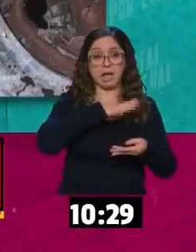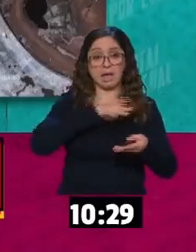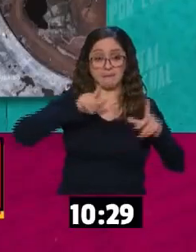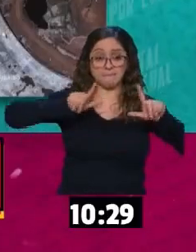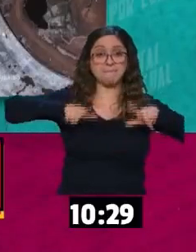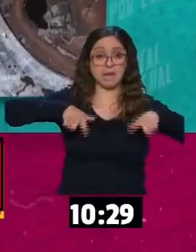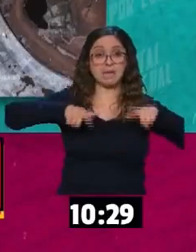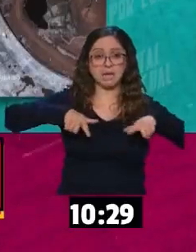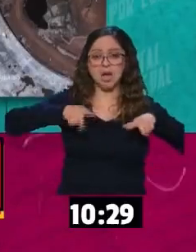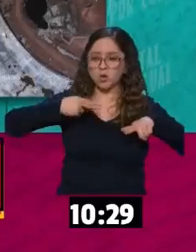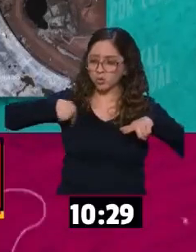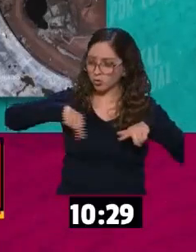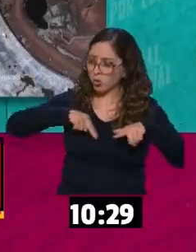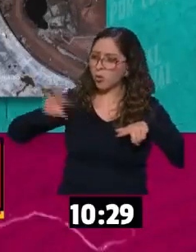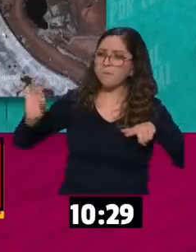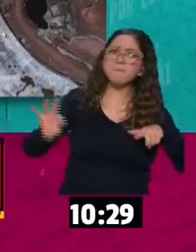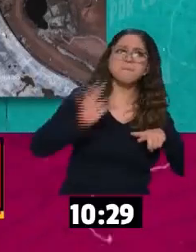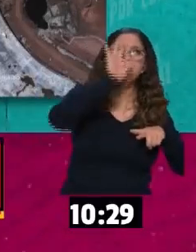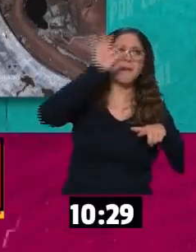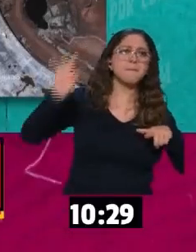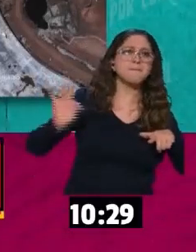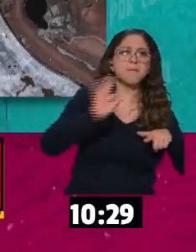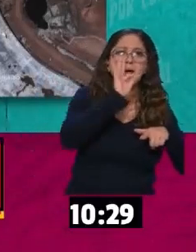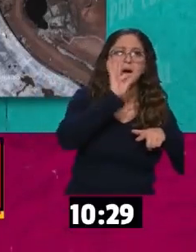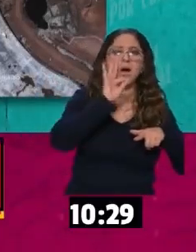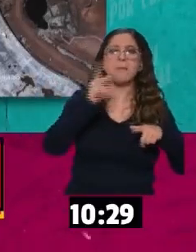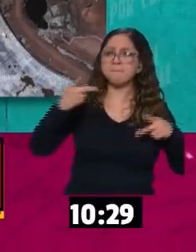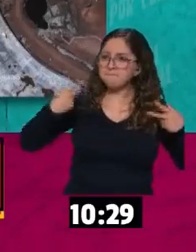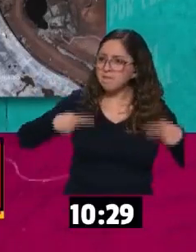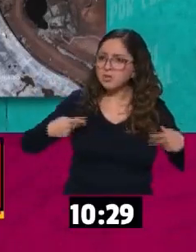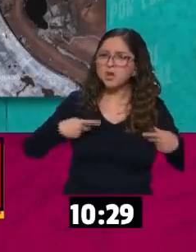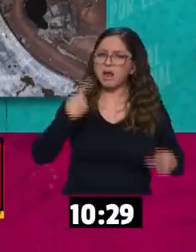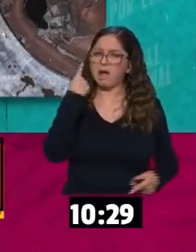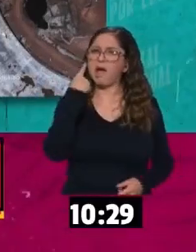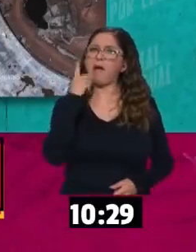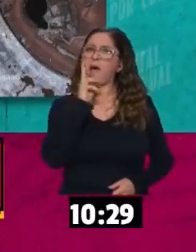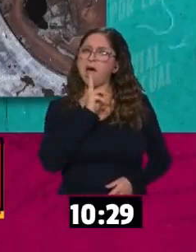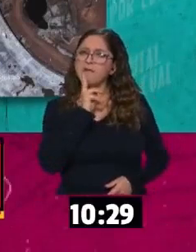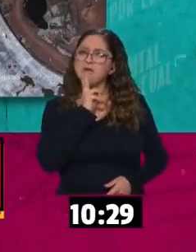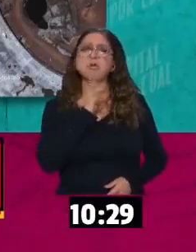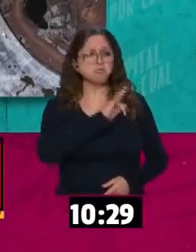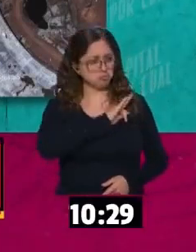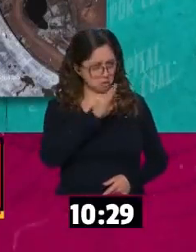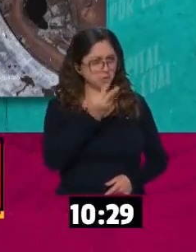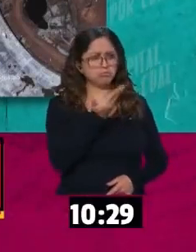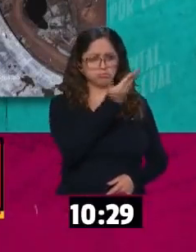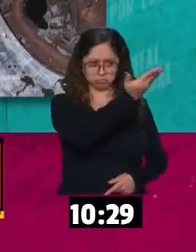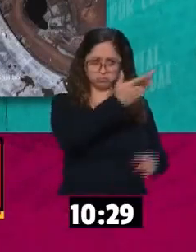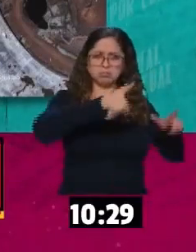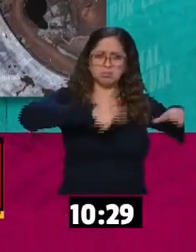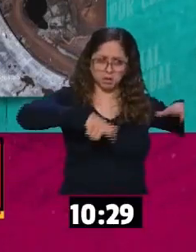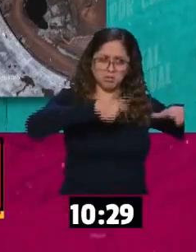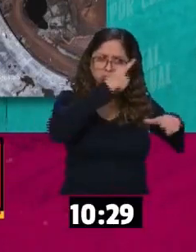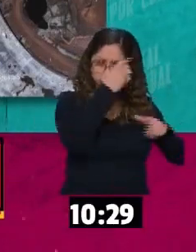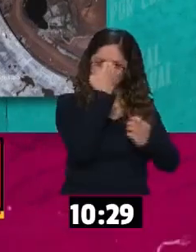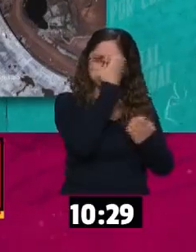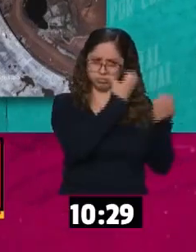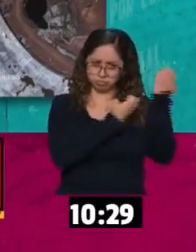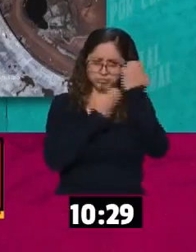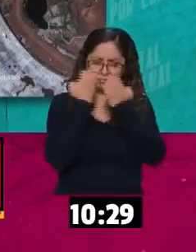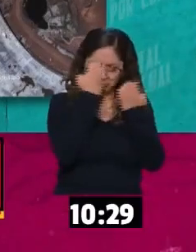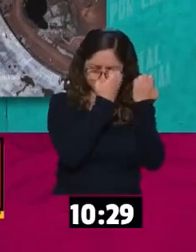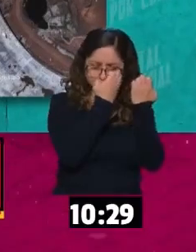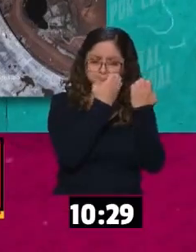que está a la disposición del público. Sin embargo, se continuó así este asunto y cuando el